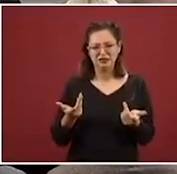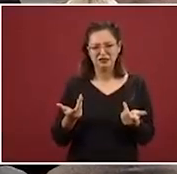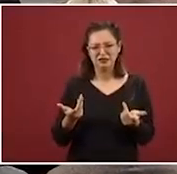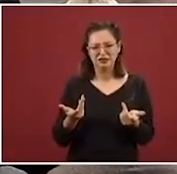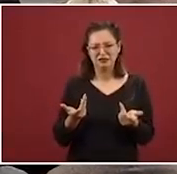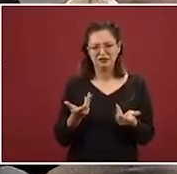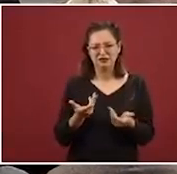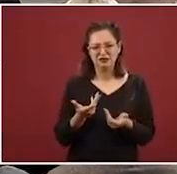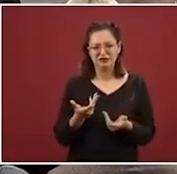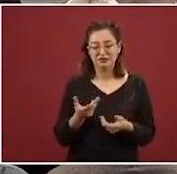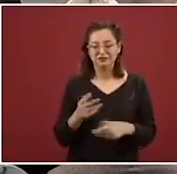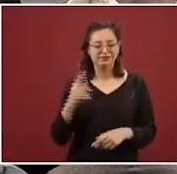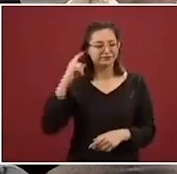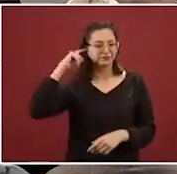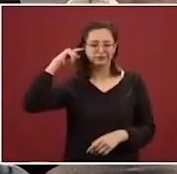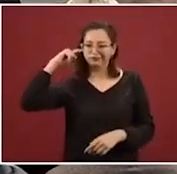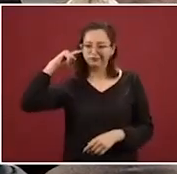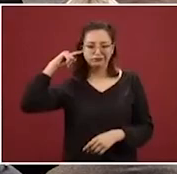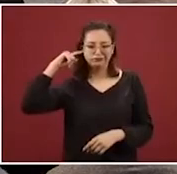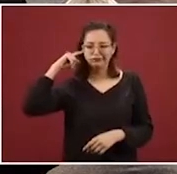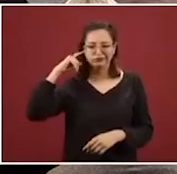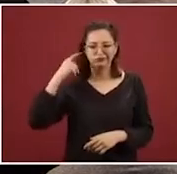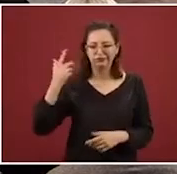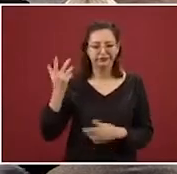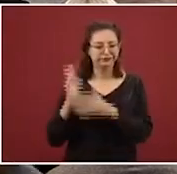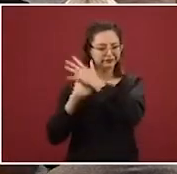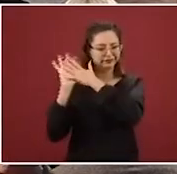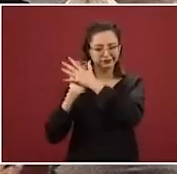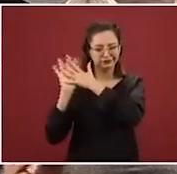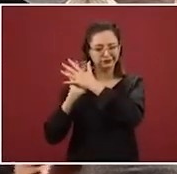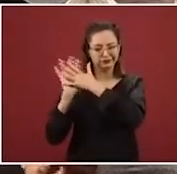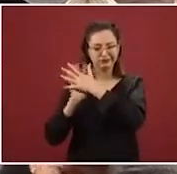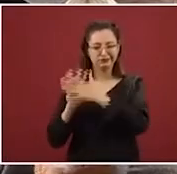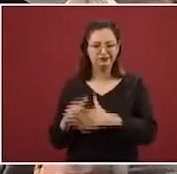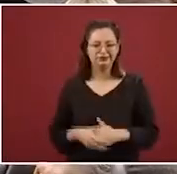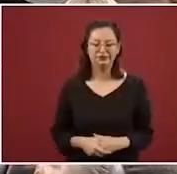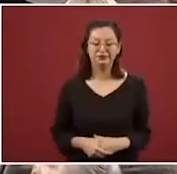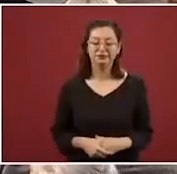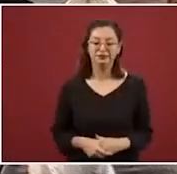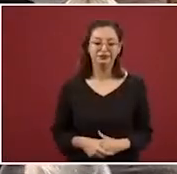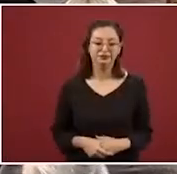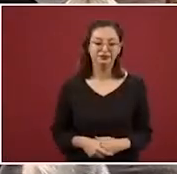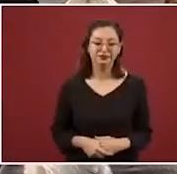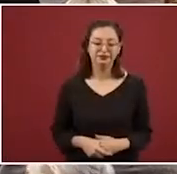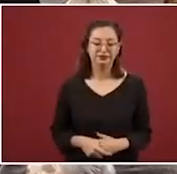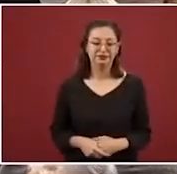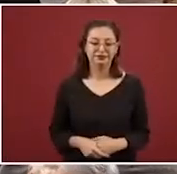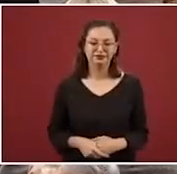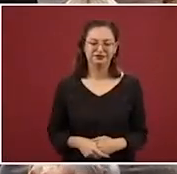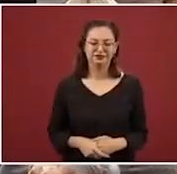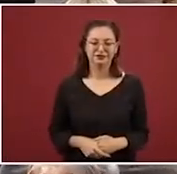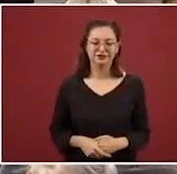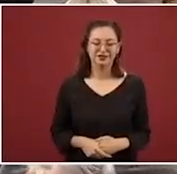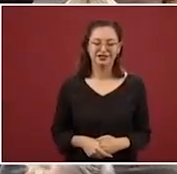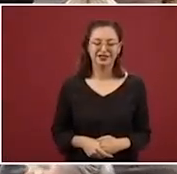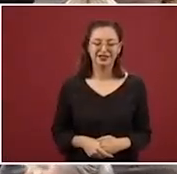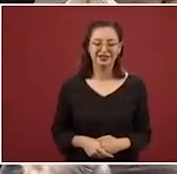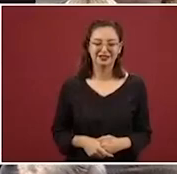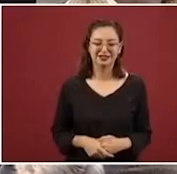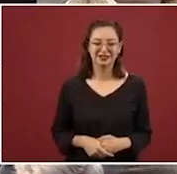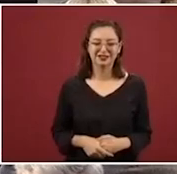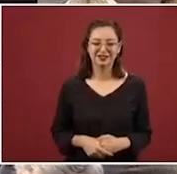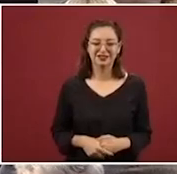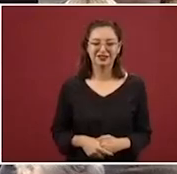sí cambiaron los actores. Entonces, ¿por qué? ¿Qué razón hay? Y bueno, esa era la pregunta rápida que tenía que hacerle a